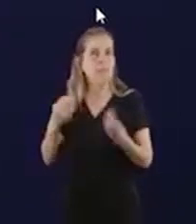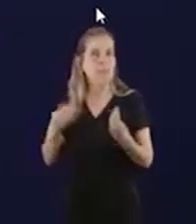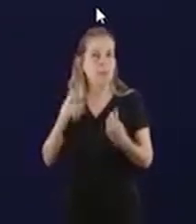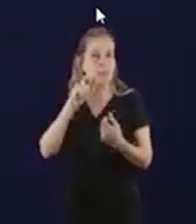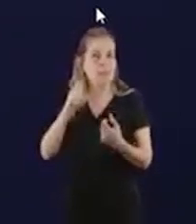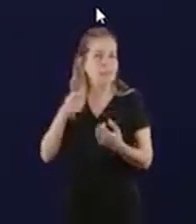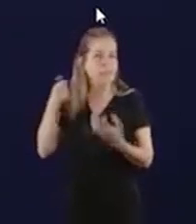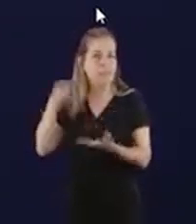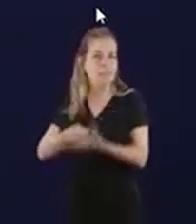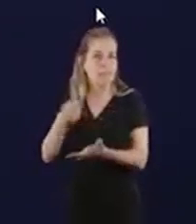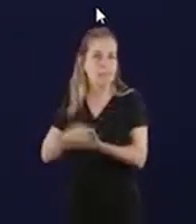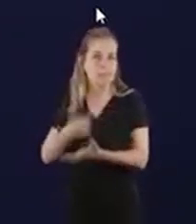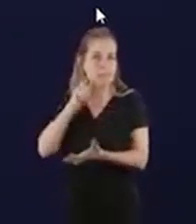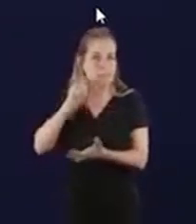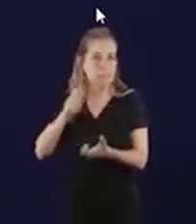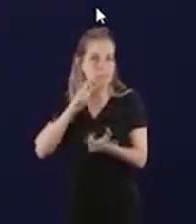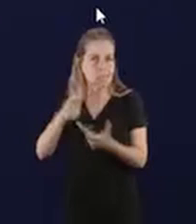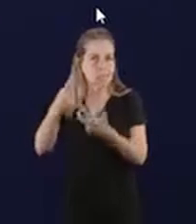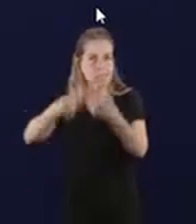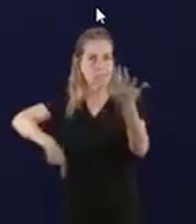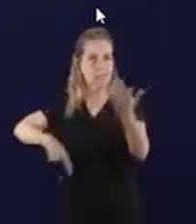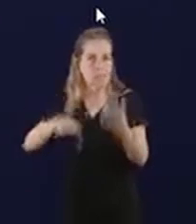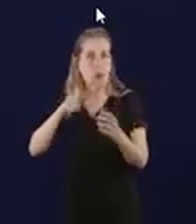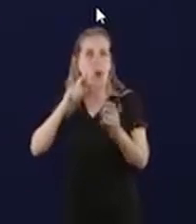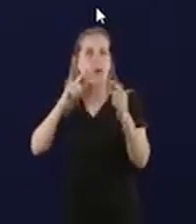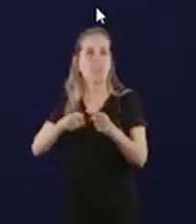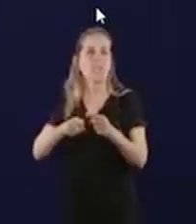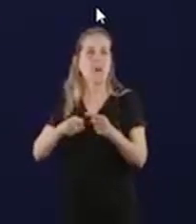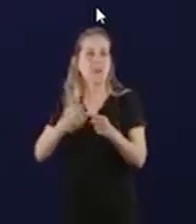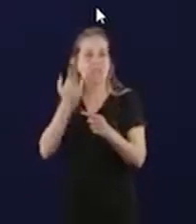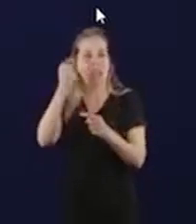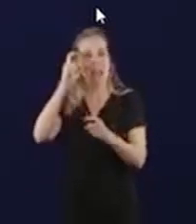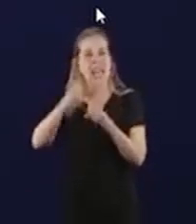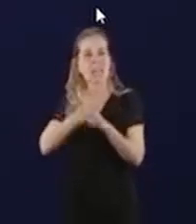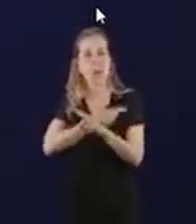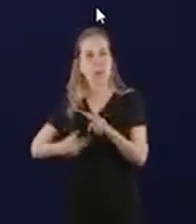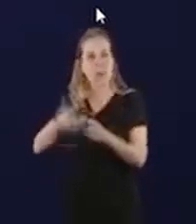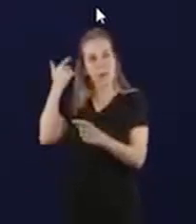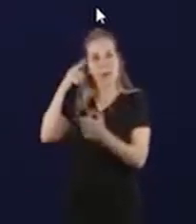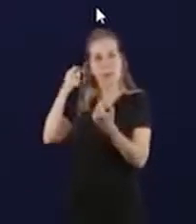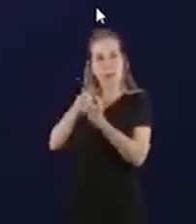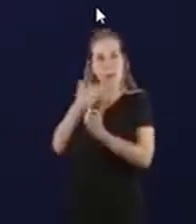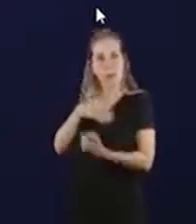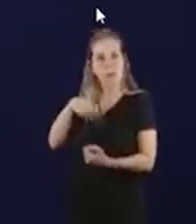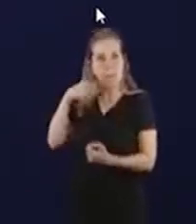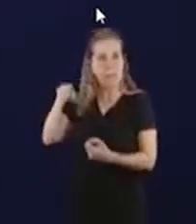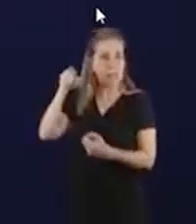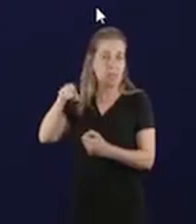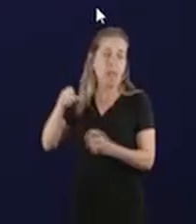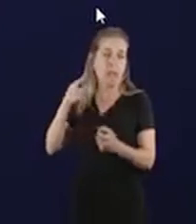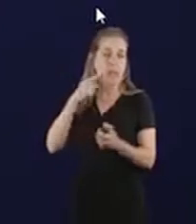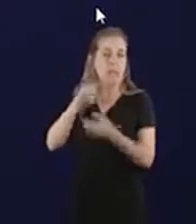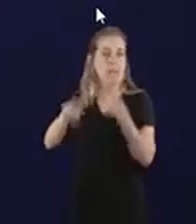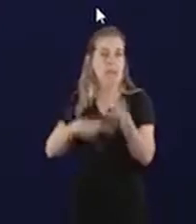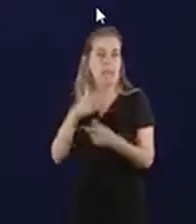en absolutamente todas las metas que habíamos que el gobierno anterior había pautado con el organismo eh será en línea